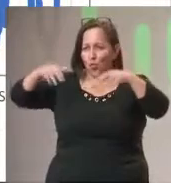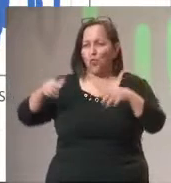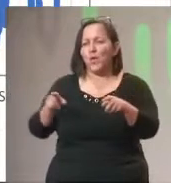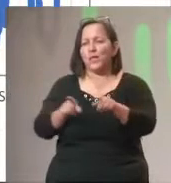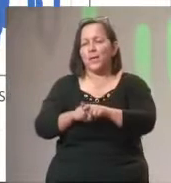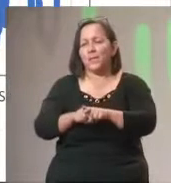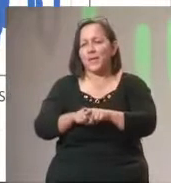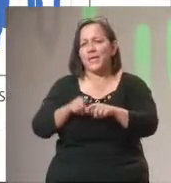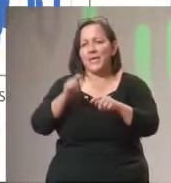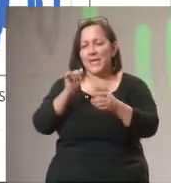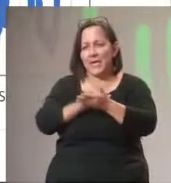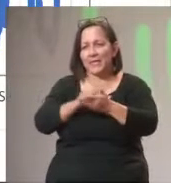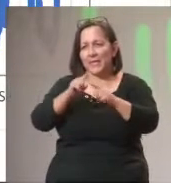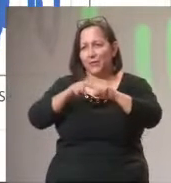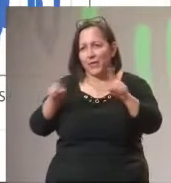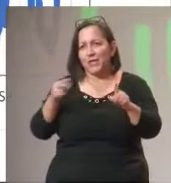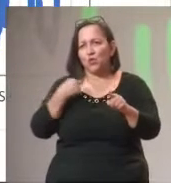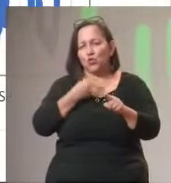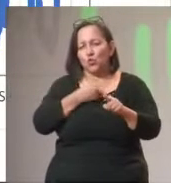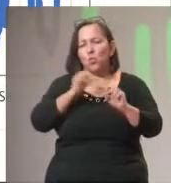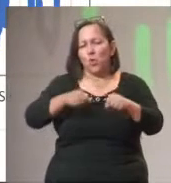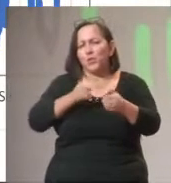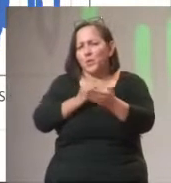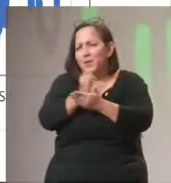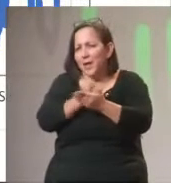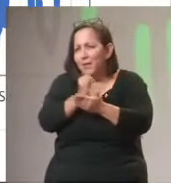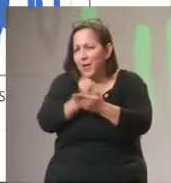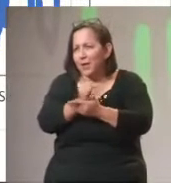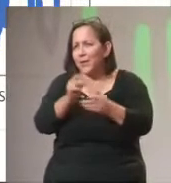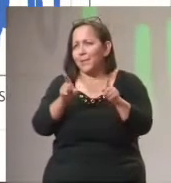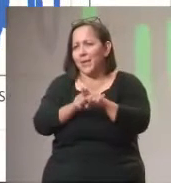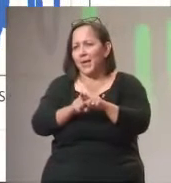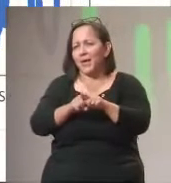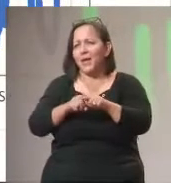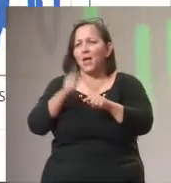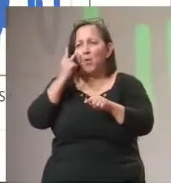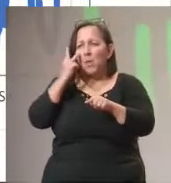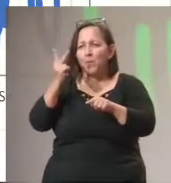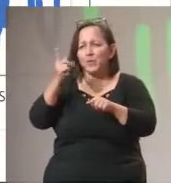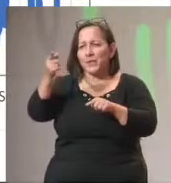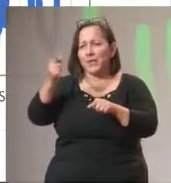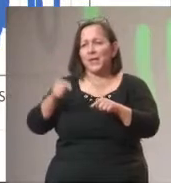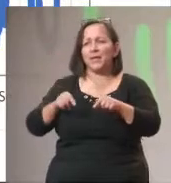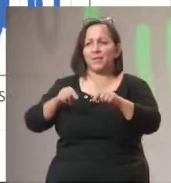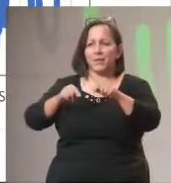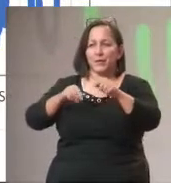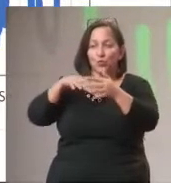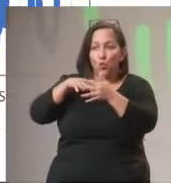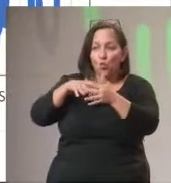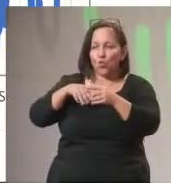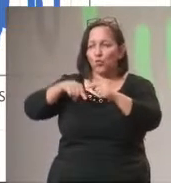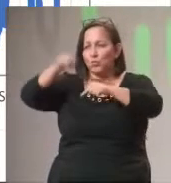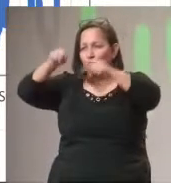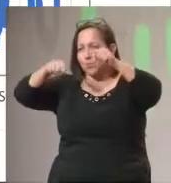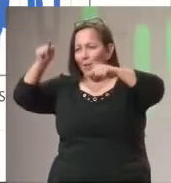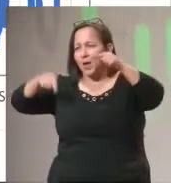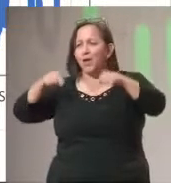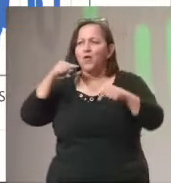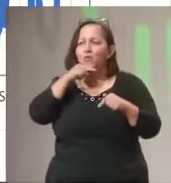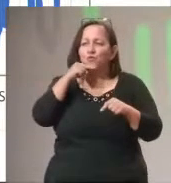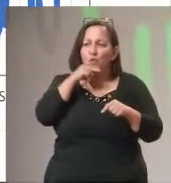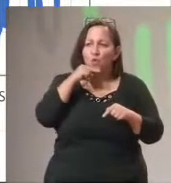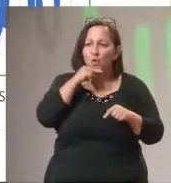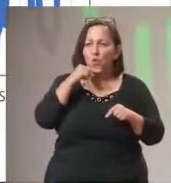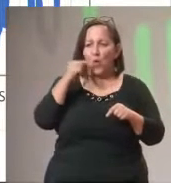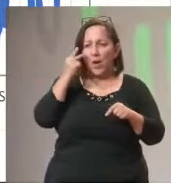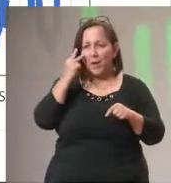esas diferencias las podemos rastrear hidrométricamente. Este gráfico que ustedes ven allí, en rojo